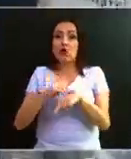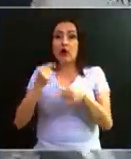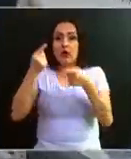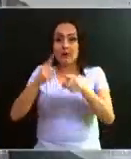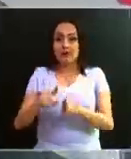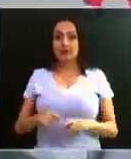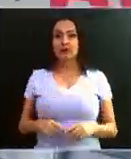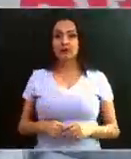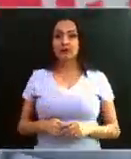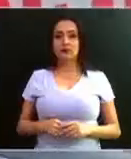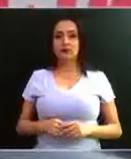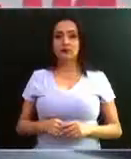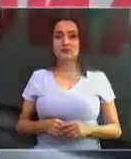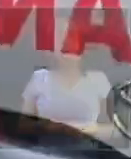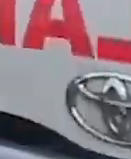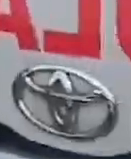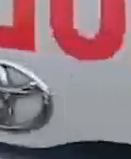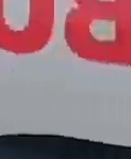ocurrido.